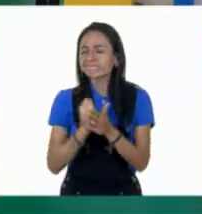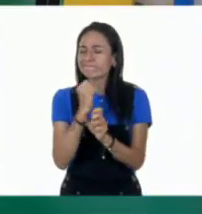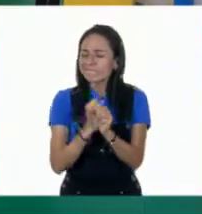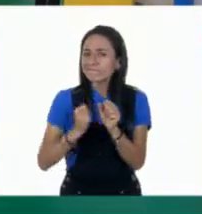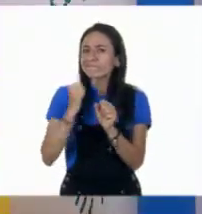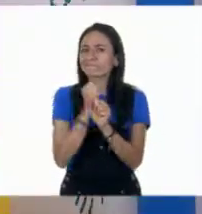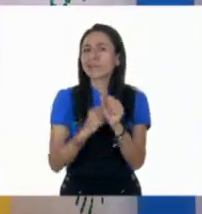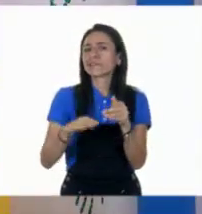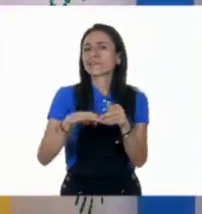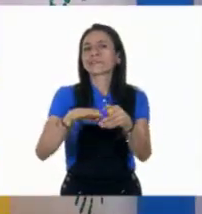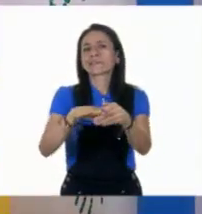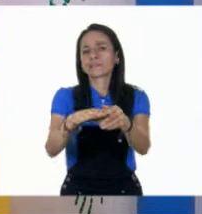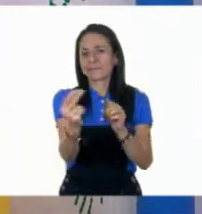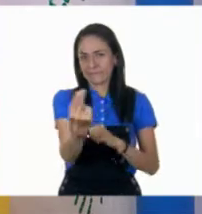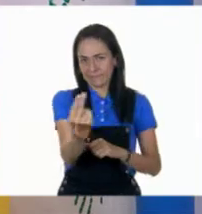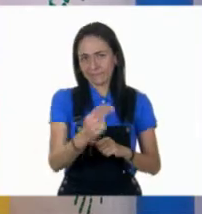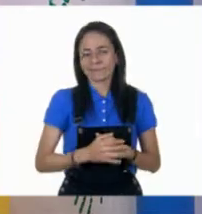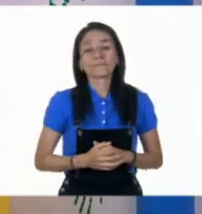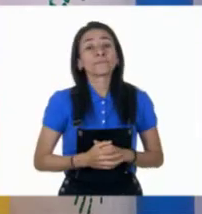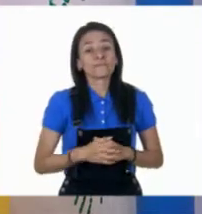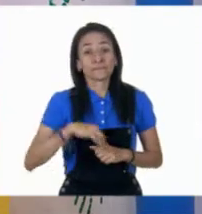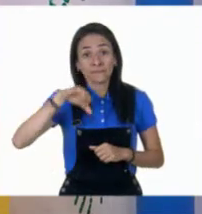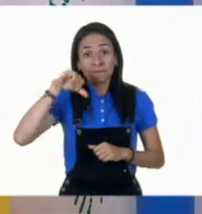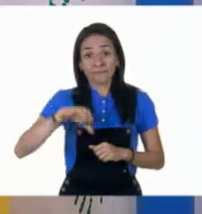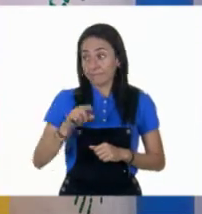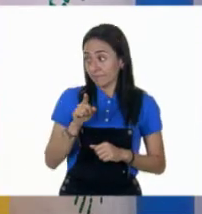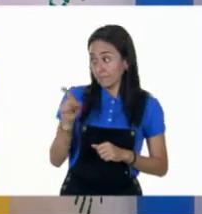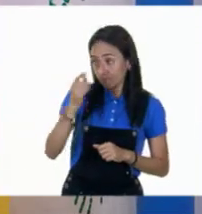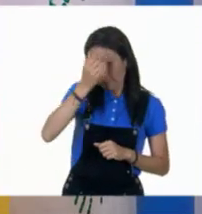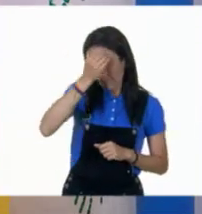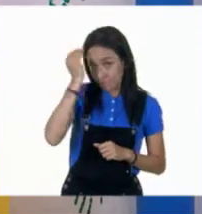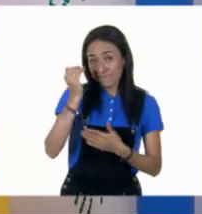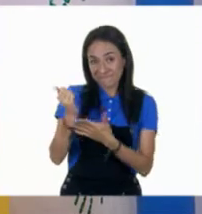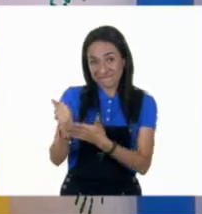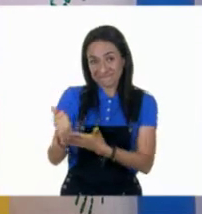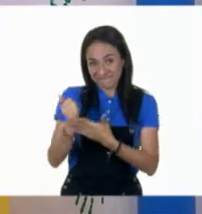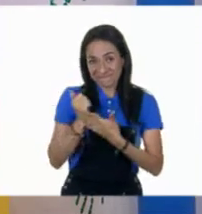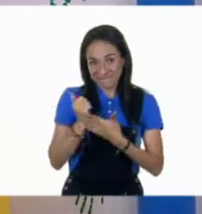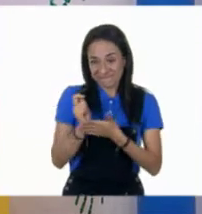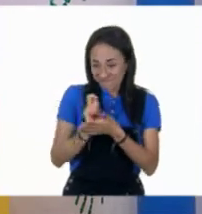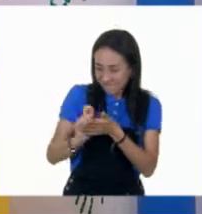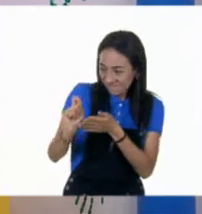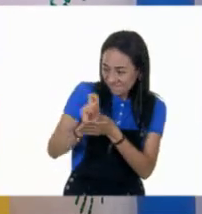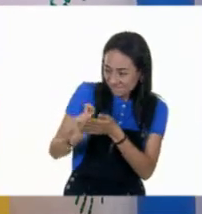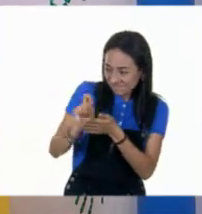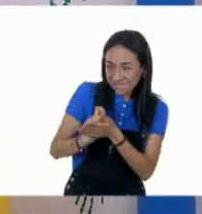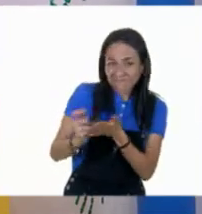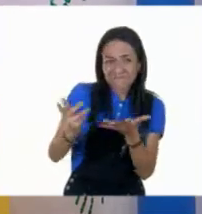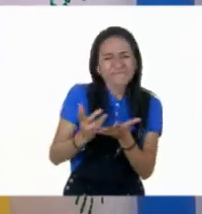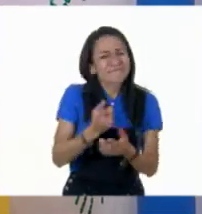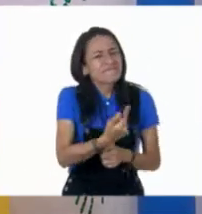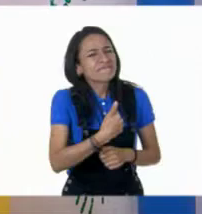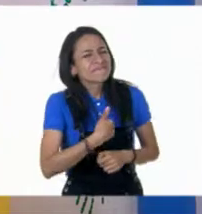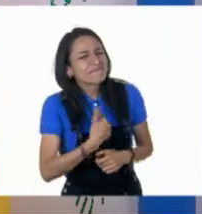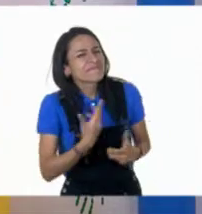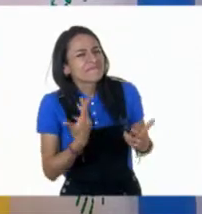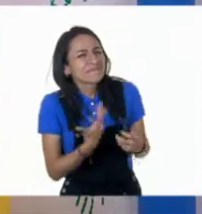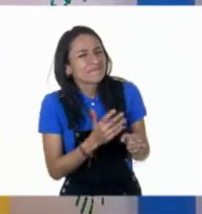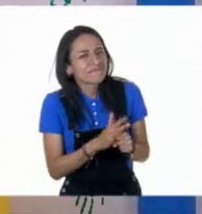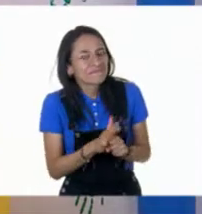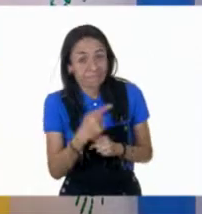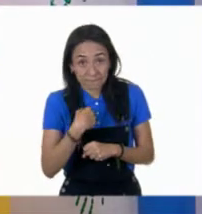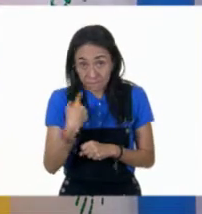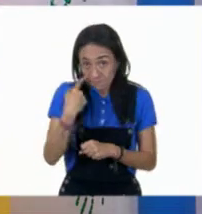frecuencia. Exactamente. Entonces, el día de hoy, Oscar nos va a ayudar a hacer ese trabajo. Muy bien. ¿Qué es lo que tengo que hacer? Atento con la